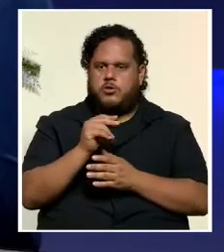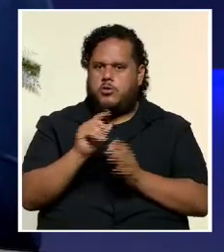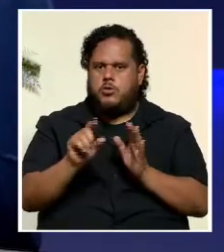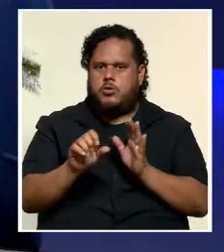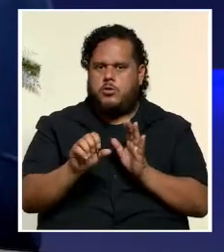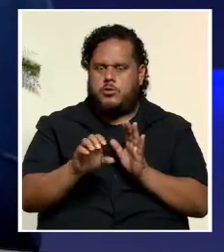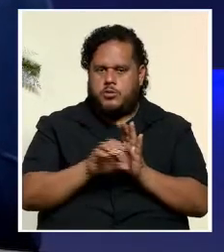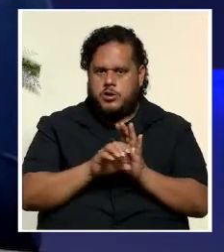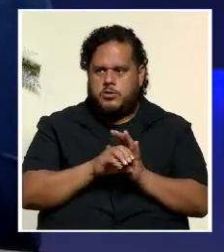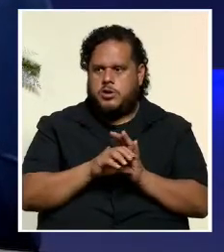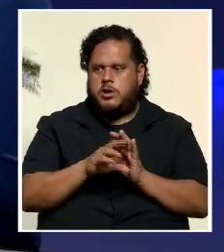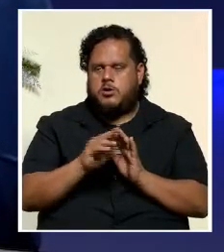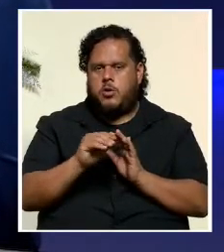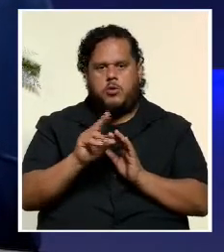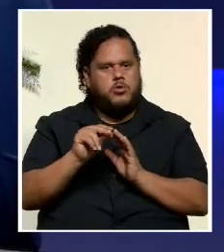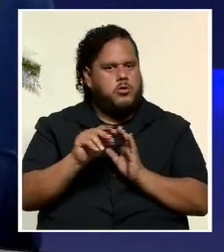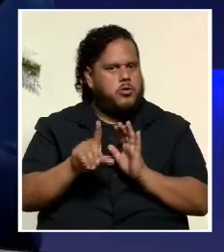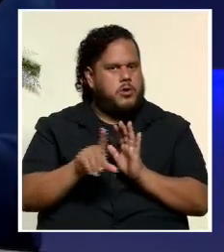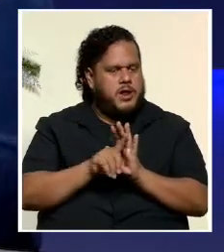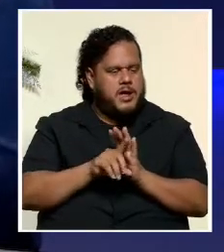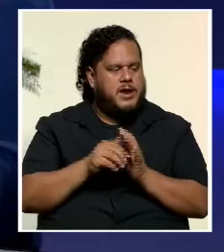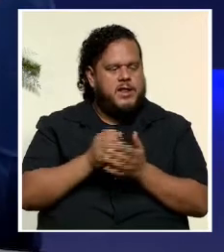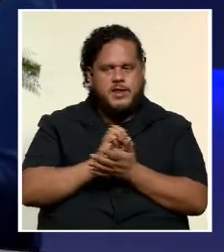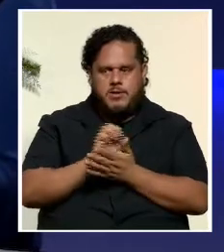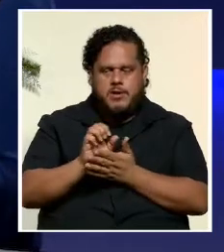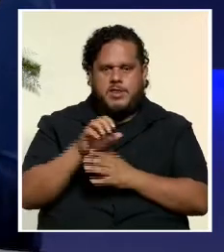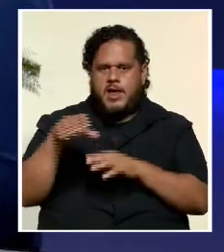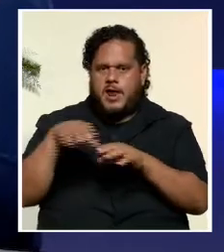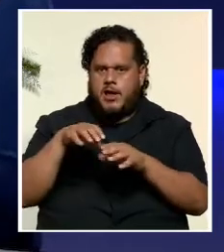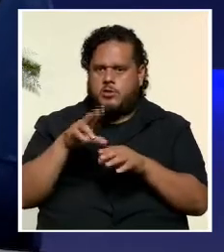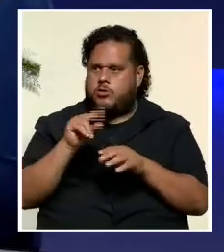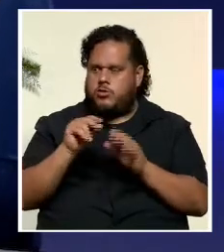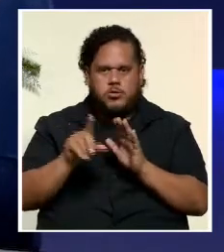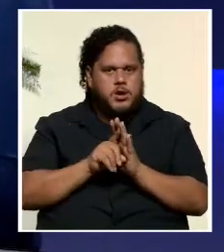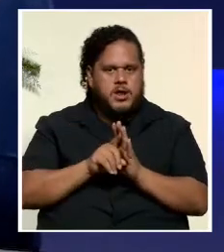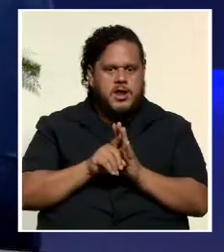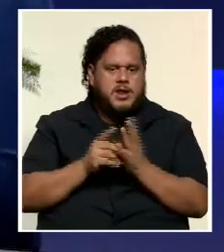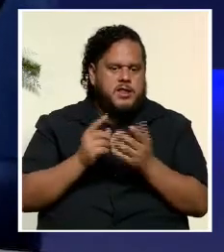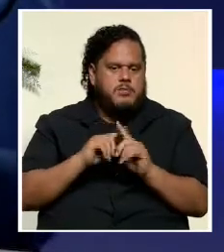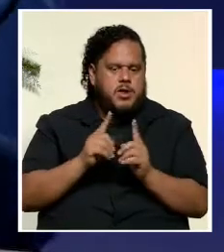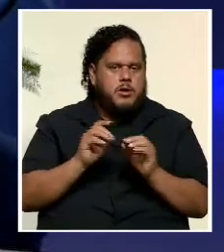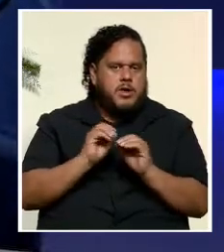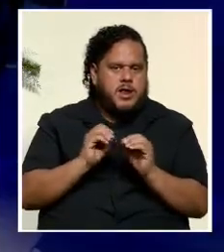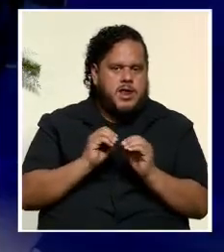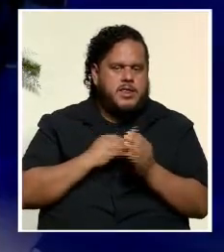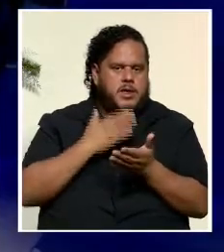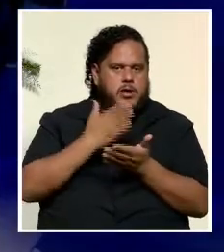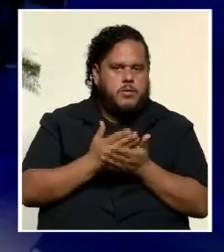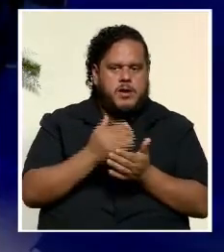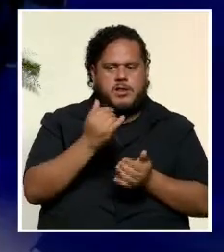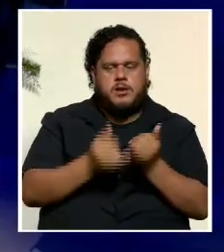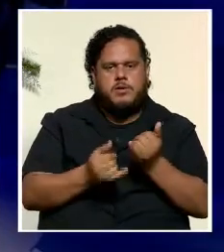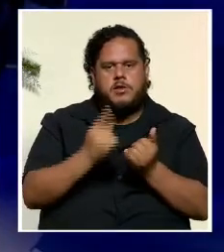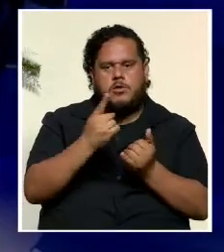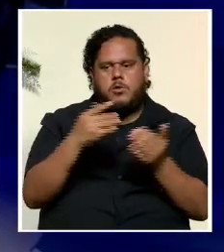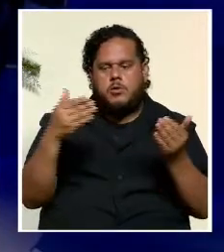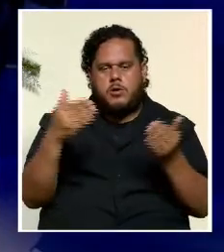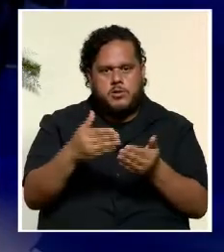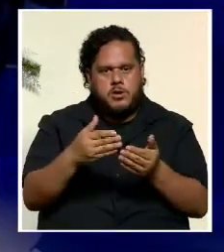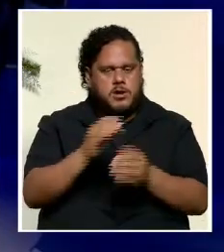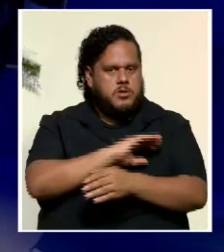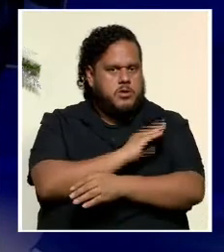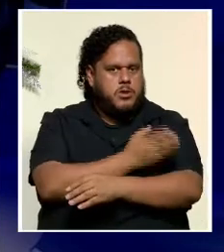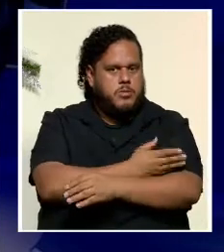o dictar actos ilegales sin que no haya nadie que lo pare, y termina siendo una concentración de